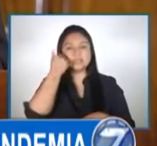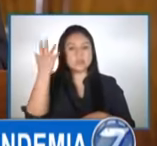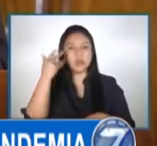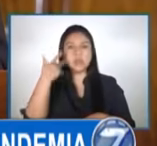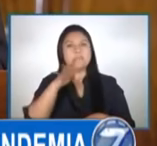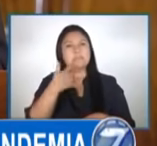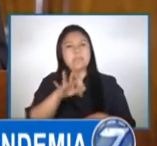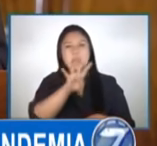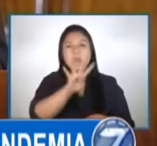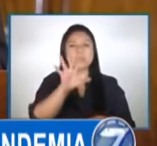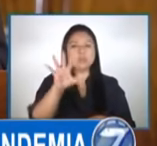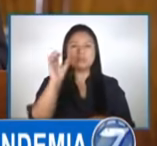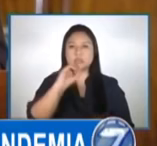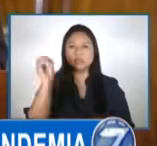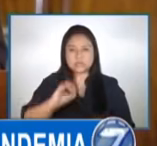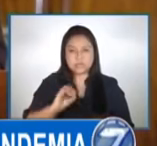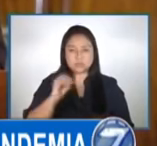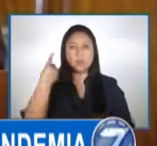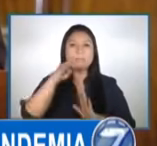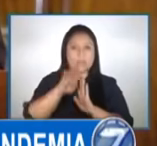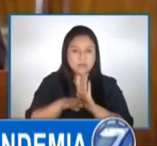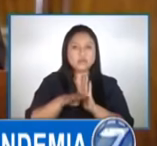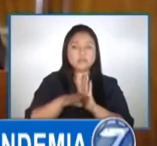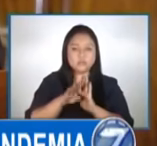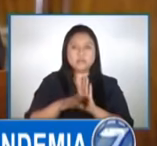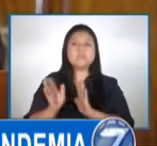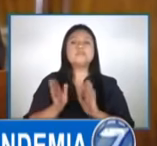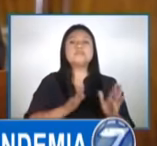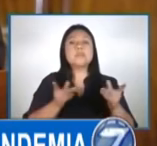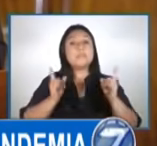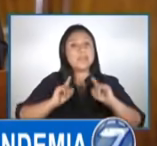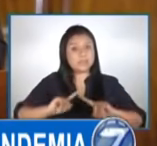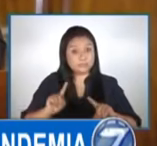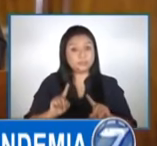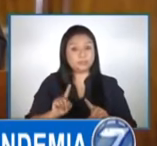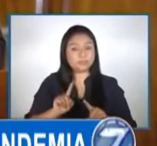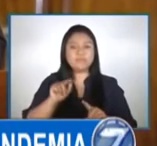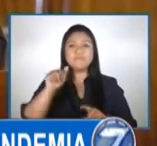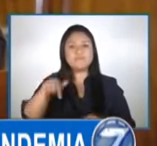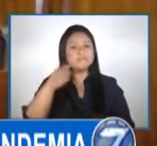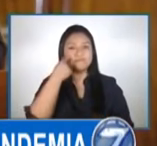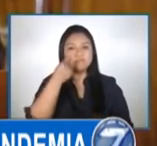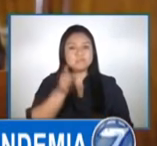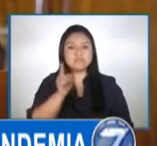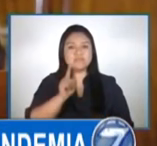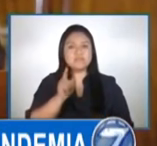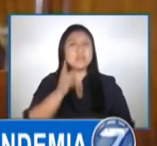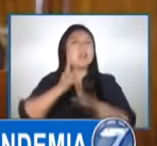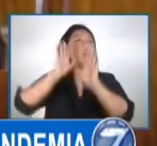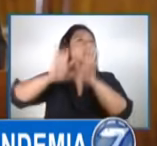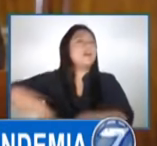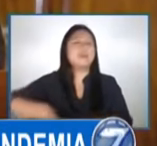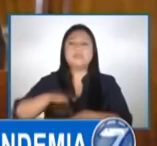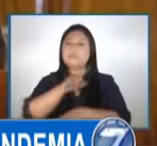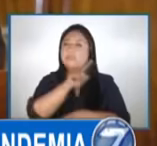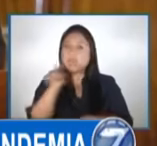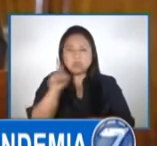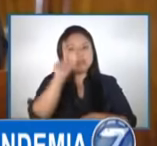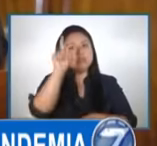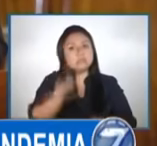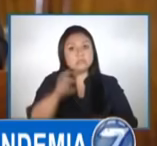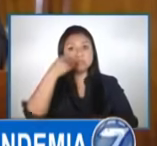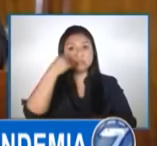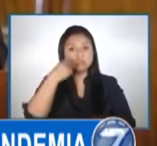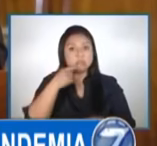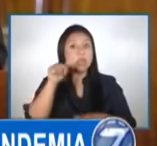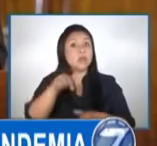cercano al 45% de la disminución. Sin embargo, no debemos bajar la guardia. Nos estamos preparando